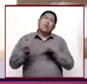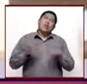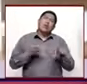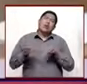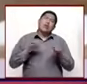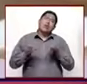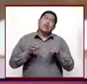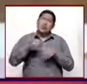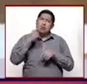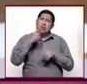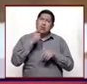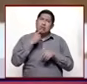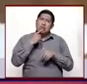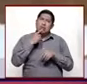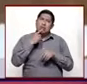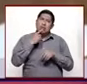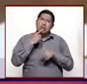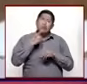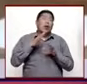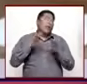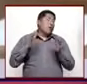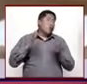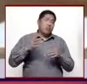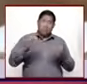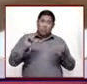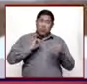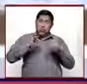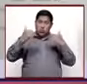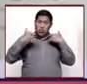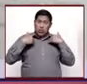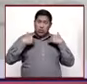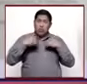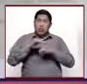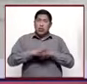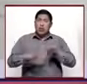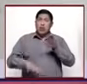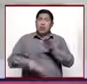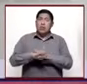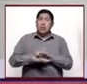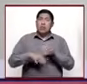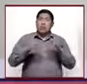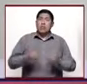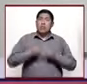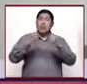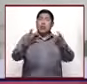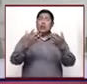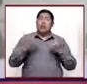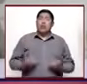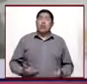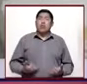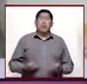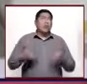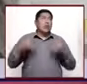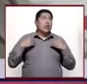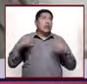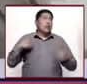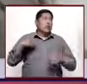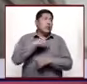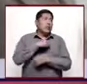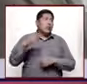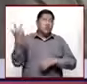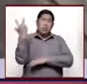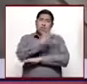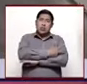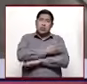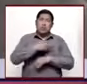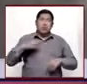visada, se podría decir, de recepción. Ya fue, yo tengo acá en la mano. Fue esto entregado hoy, teníamos 3 días,